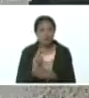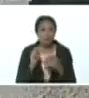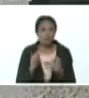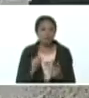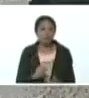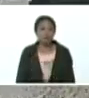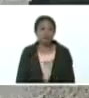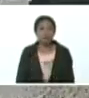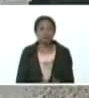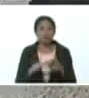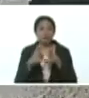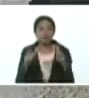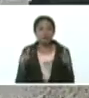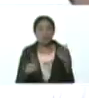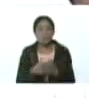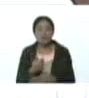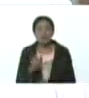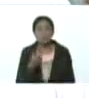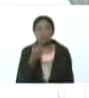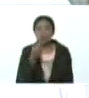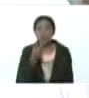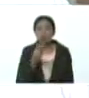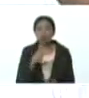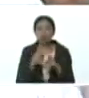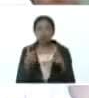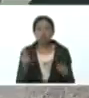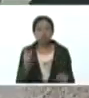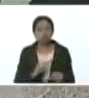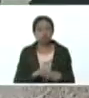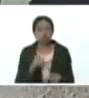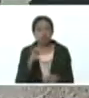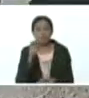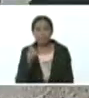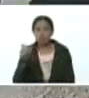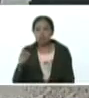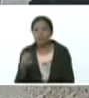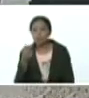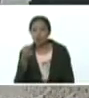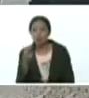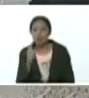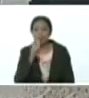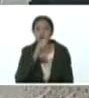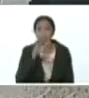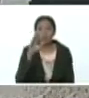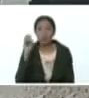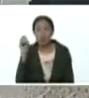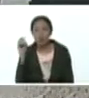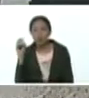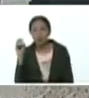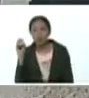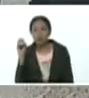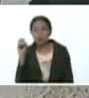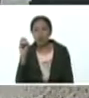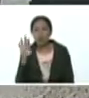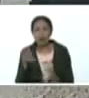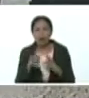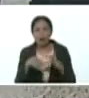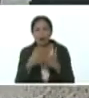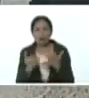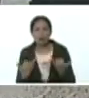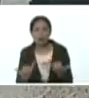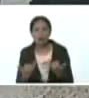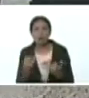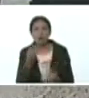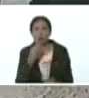¿verdad? Eso hay que ampliarlo. Son muy poquitos, te lo digo, Alvarado, son muy pocos. Por ahora 150 cupos.